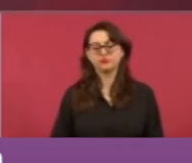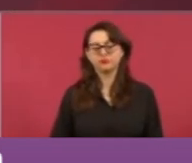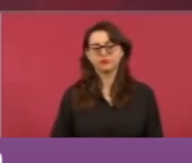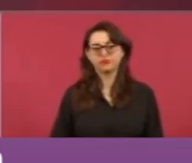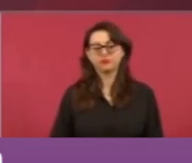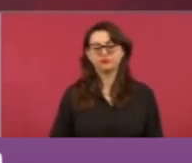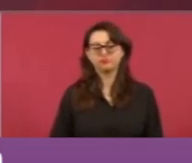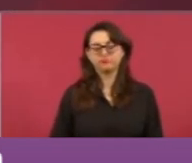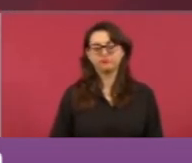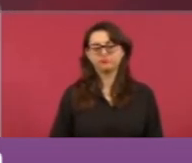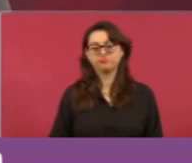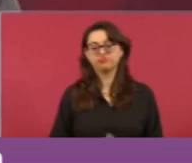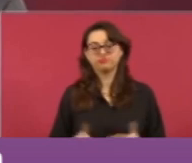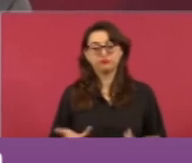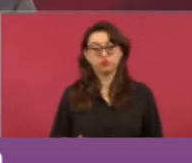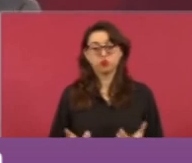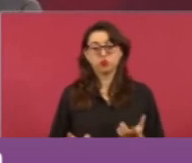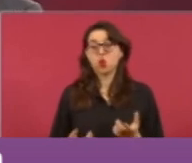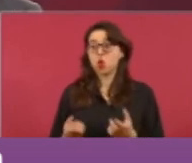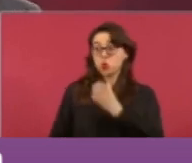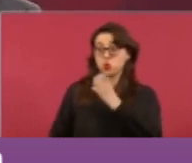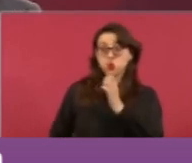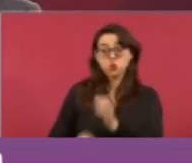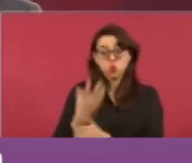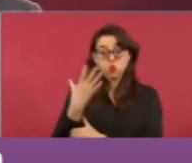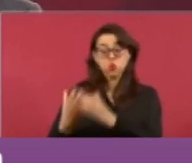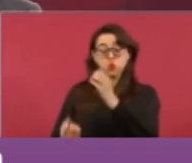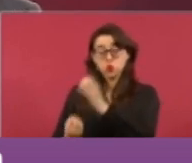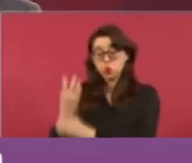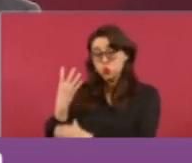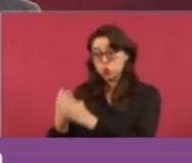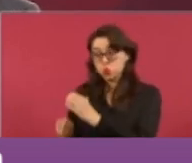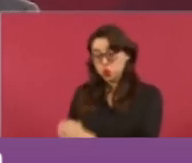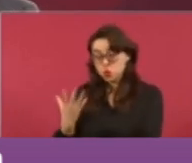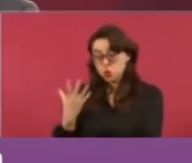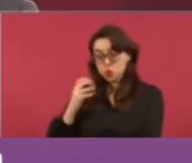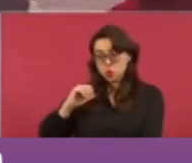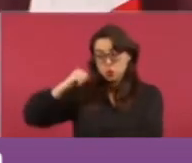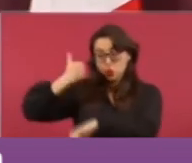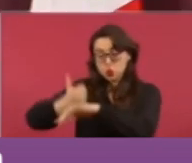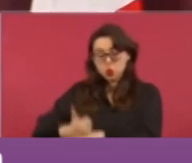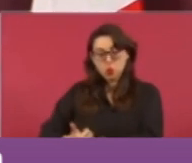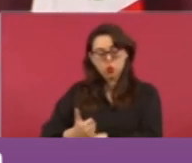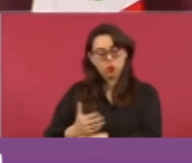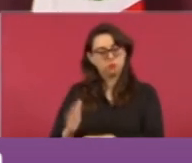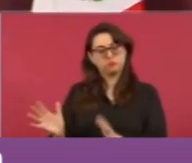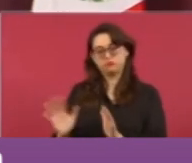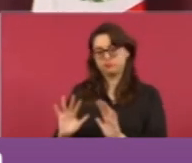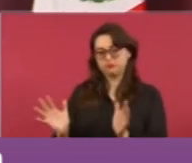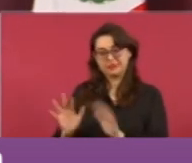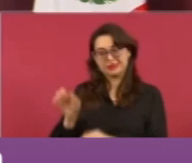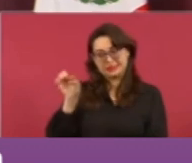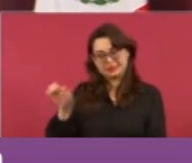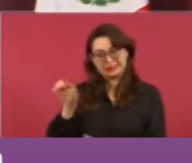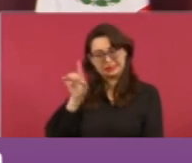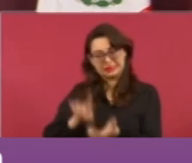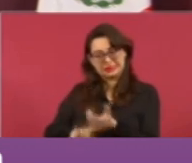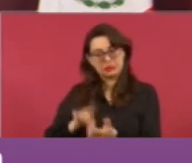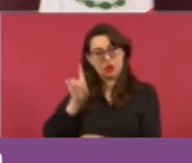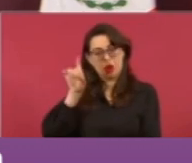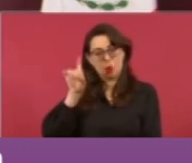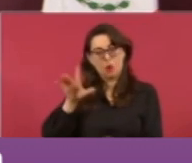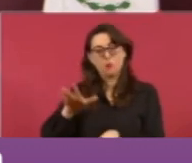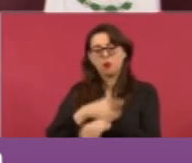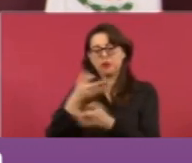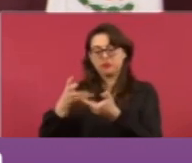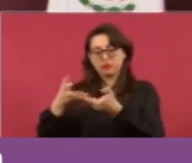malware Pegasus por parte de la Secretaría de la Defensa Nacional, el mandatario garantizó que no hay nada ilegal, sino que es un trabajo de inteligencia, porque es